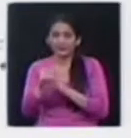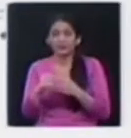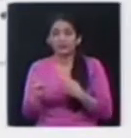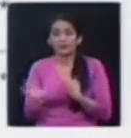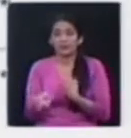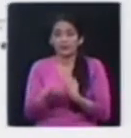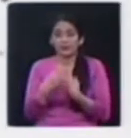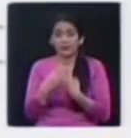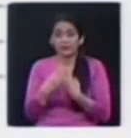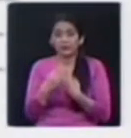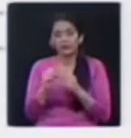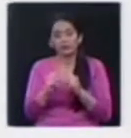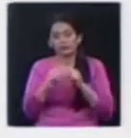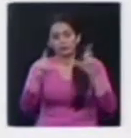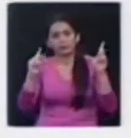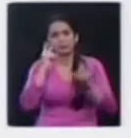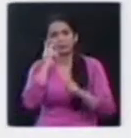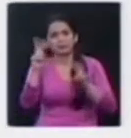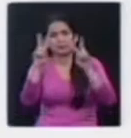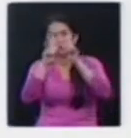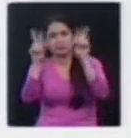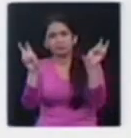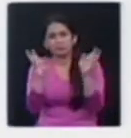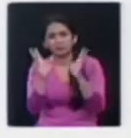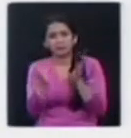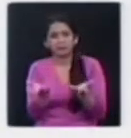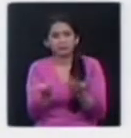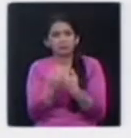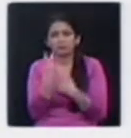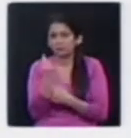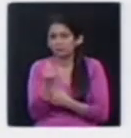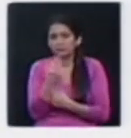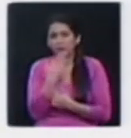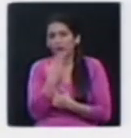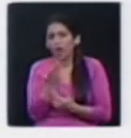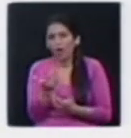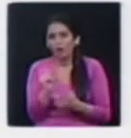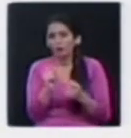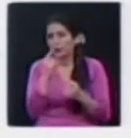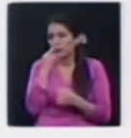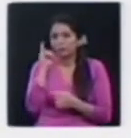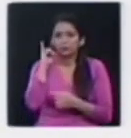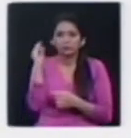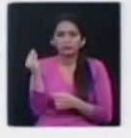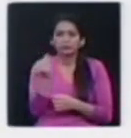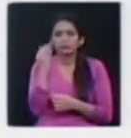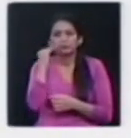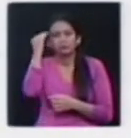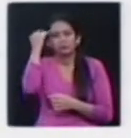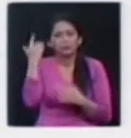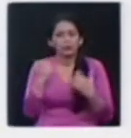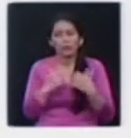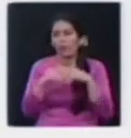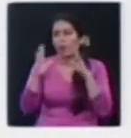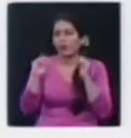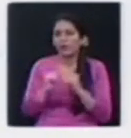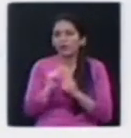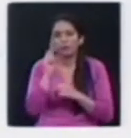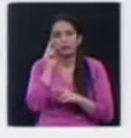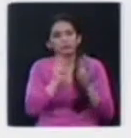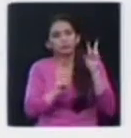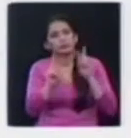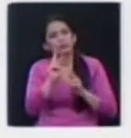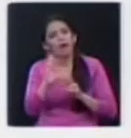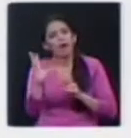más información sobre temas de educación financiera para todos los públicos, para niños, jóvenes, para adultos,